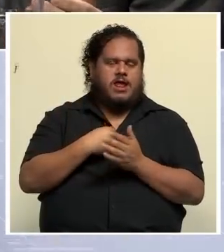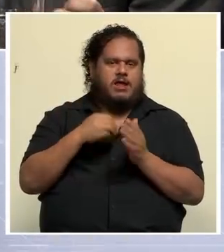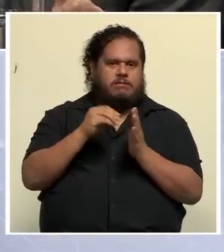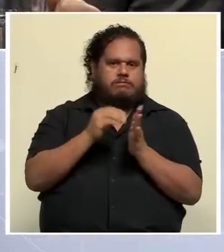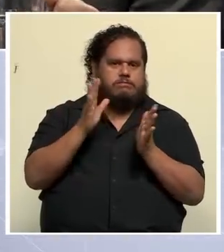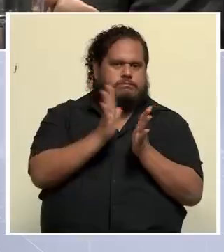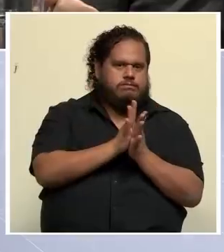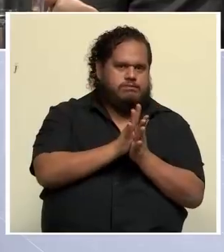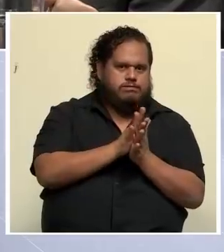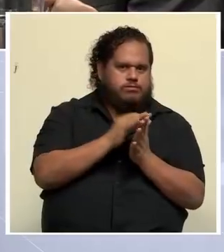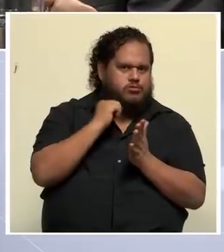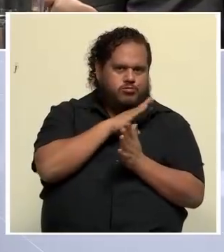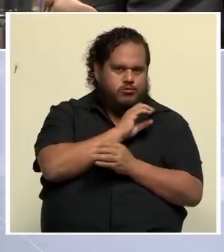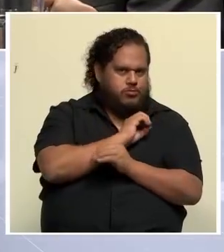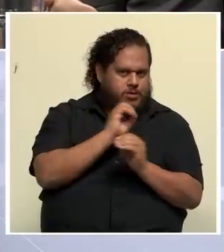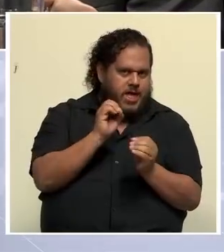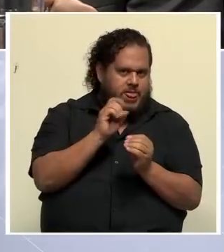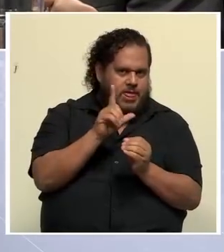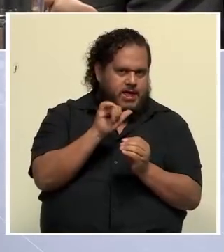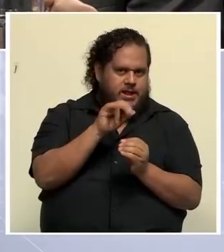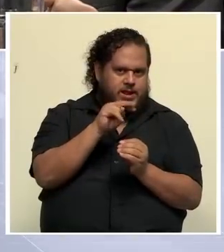pasado controvertido.